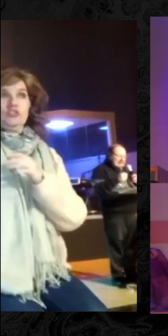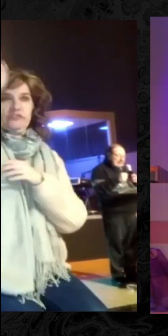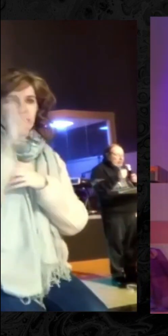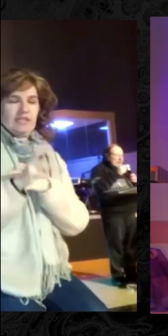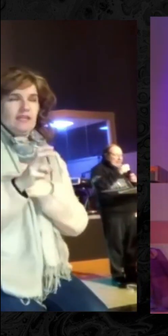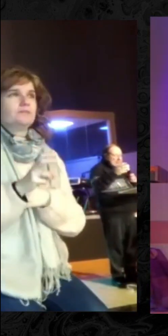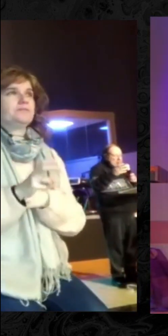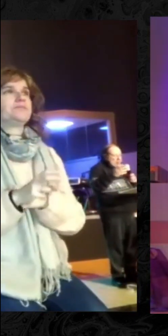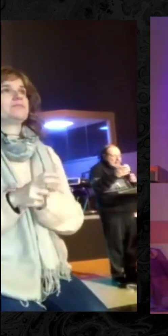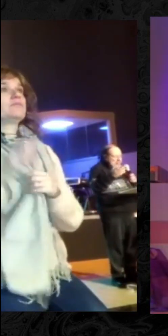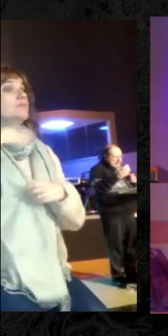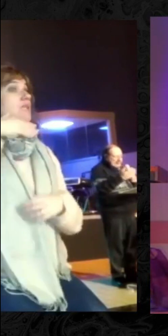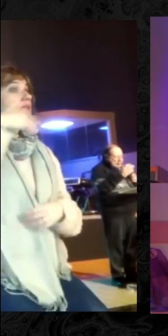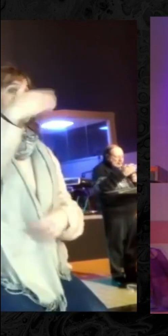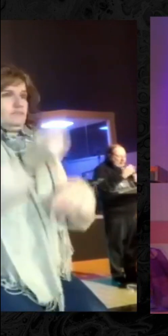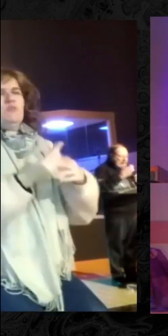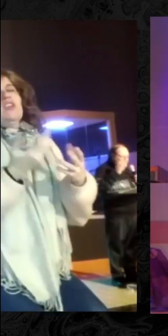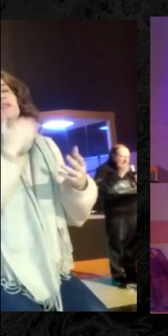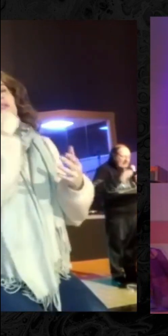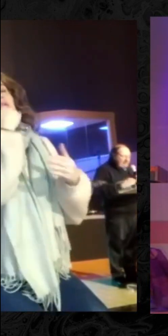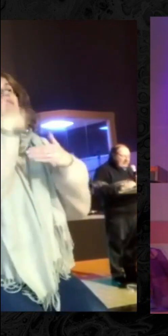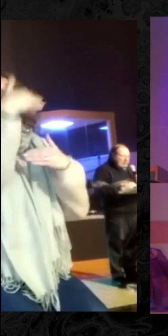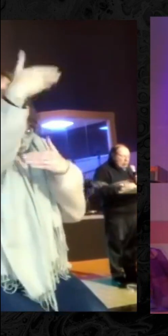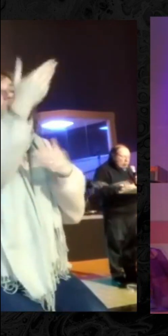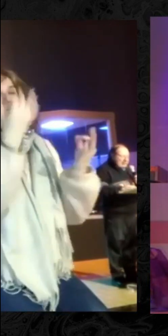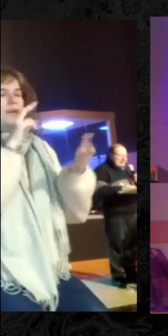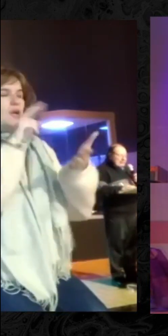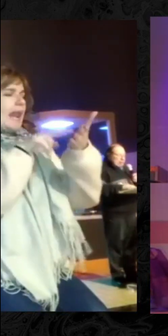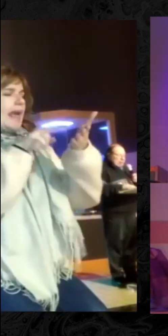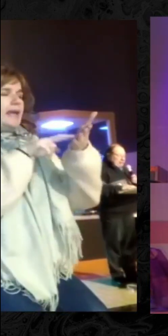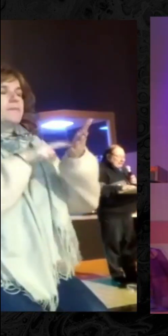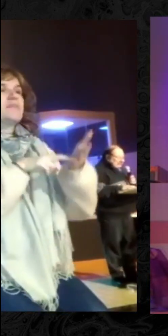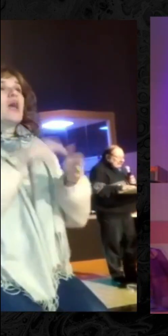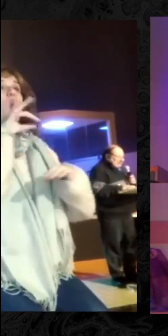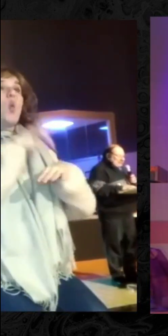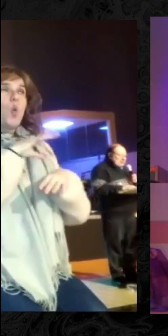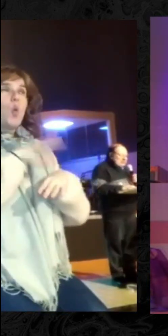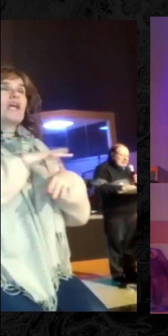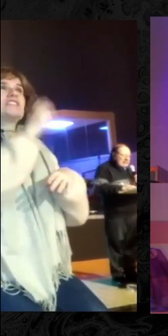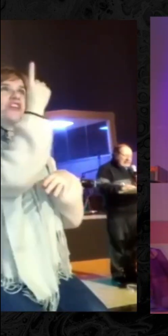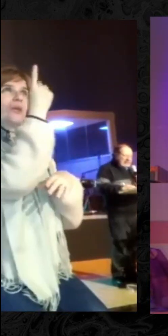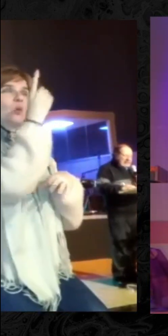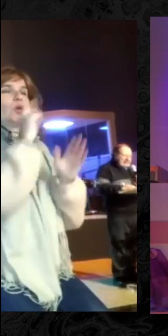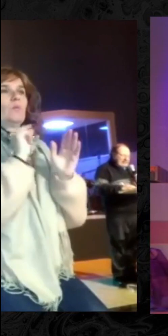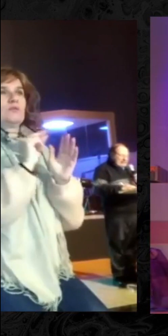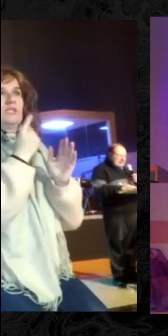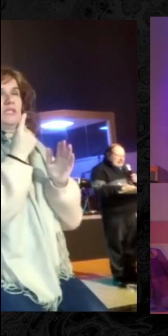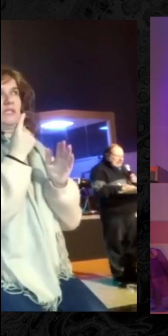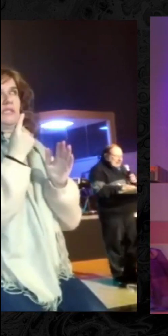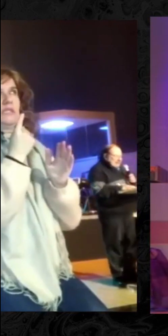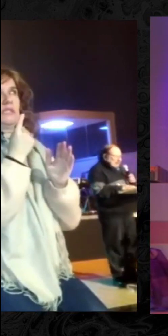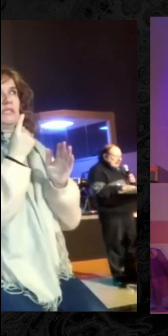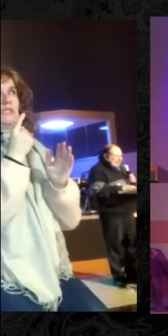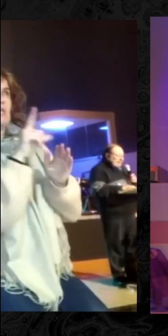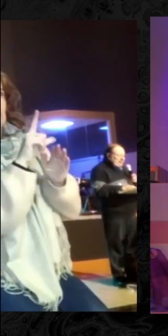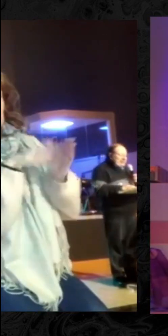Y de lo que va a pasar con la humanidad que lo sabemos pero vamos a leerlo dice Lucas 21 y 17 y 18 al